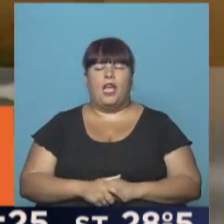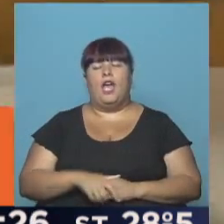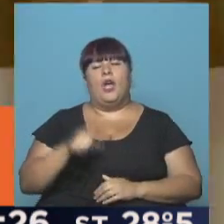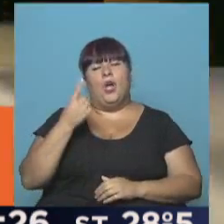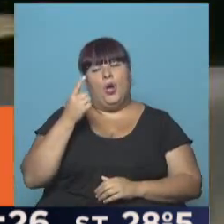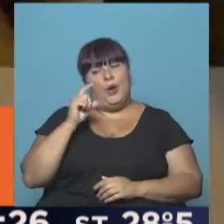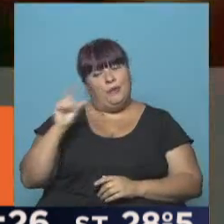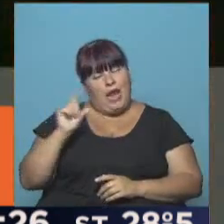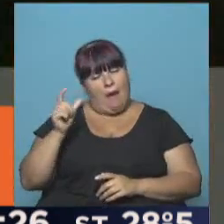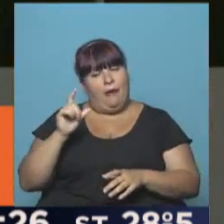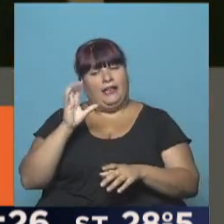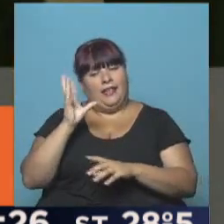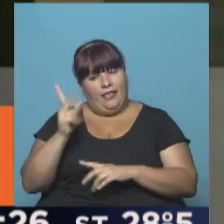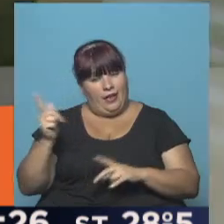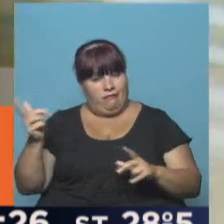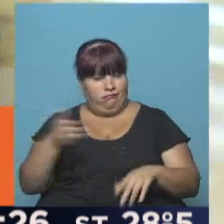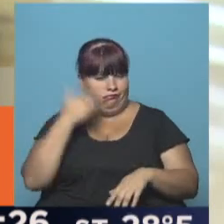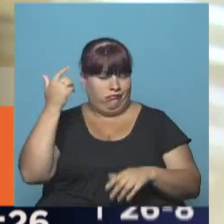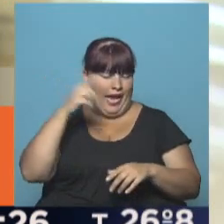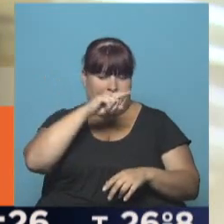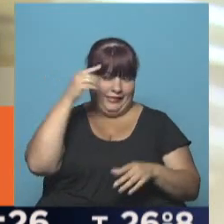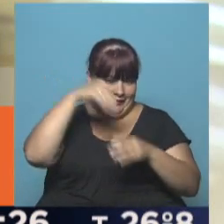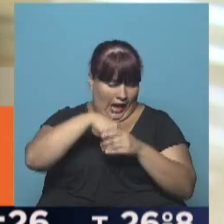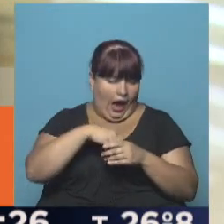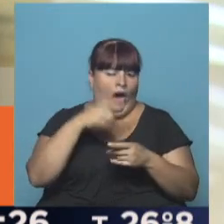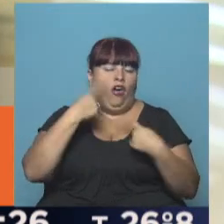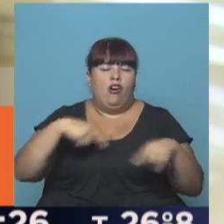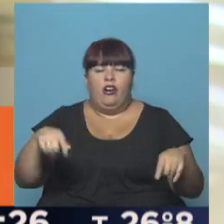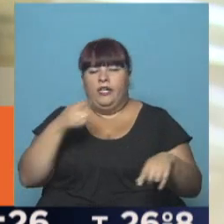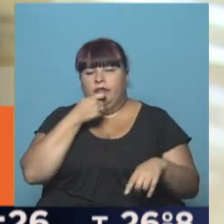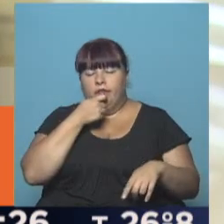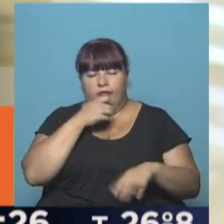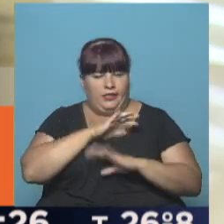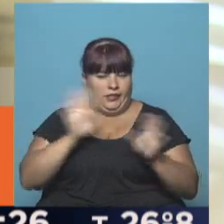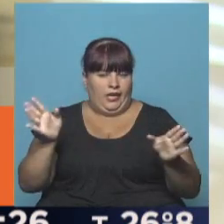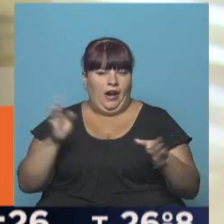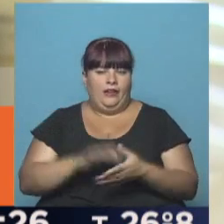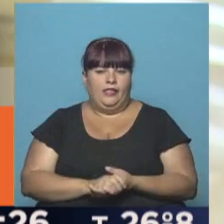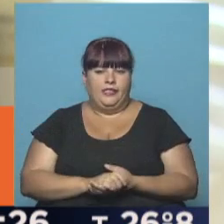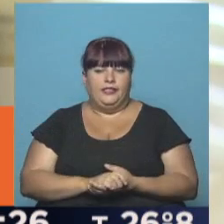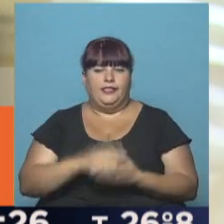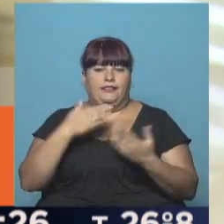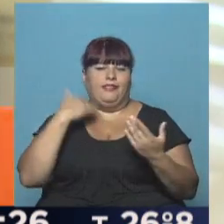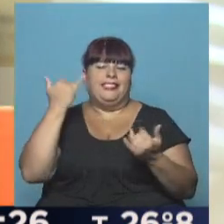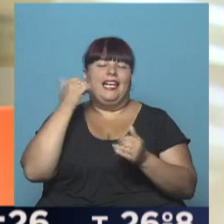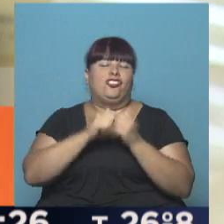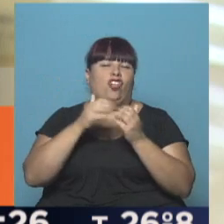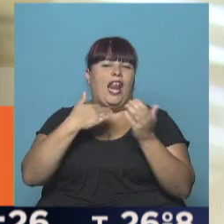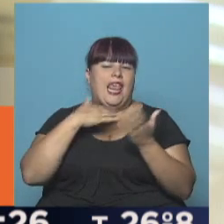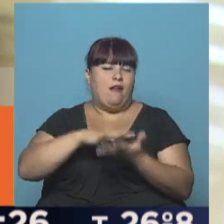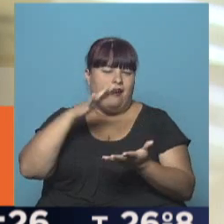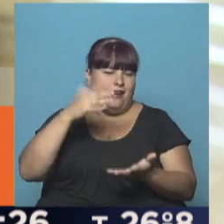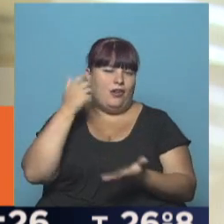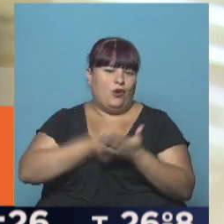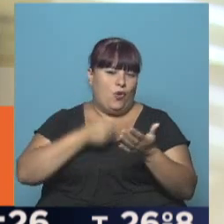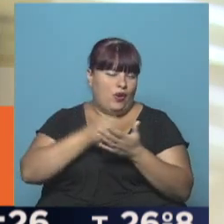la delincuencia que azotó a través del estado con delitos ya que suman biblioratos enteros pelean